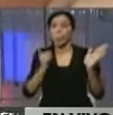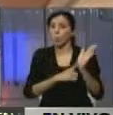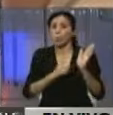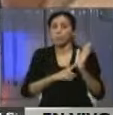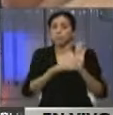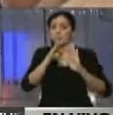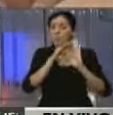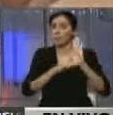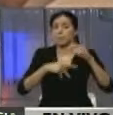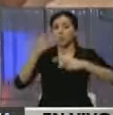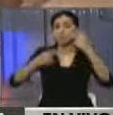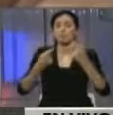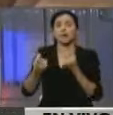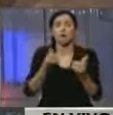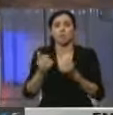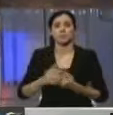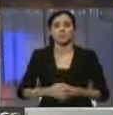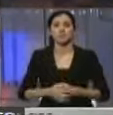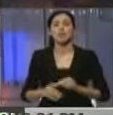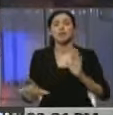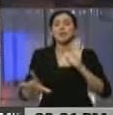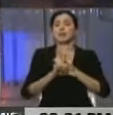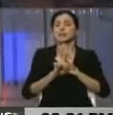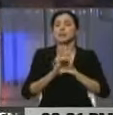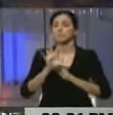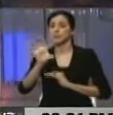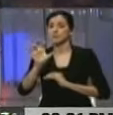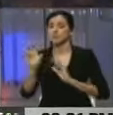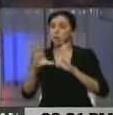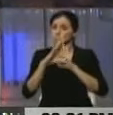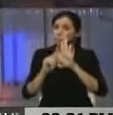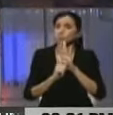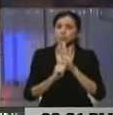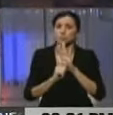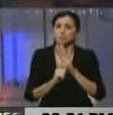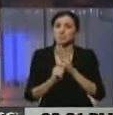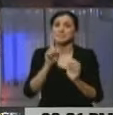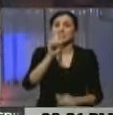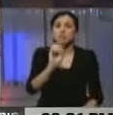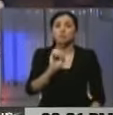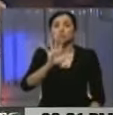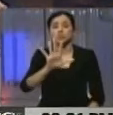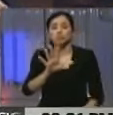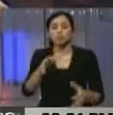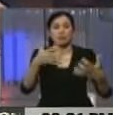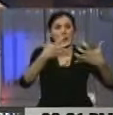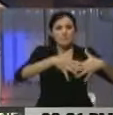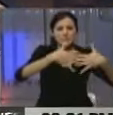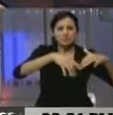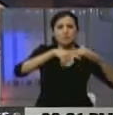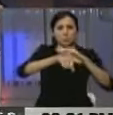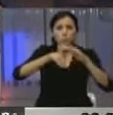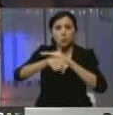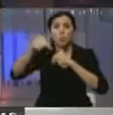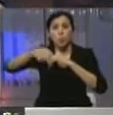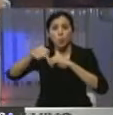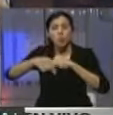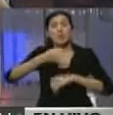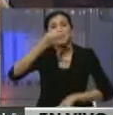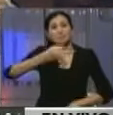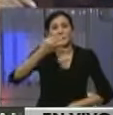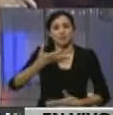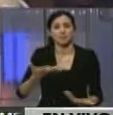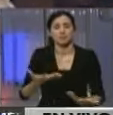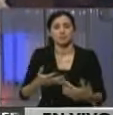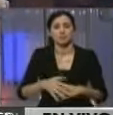políticas económicas y de las leyes del país y de la Constitución. 105 unidades productivas hoy, en horas de la tarde.